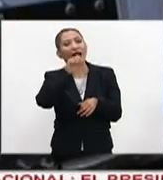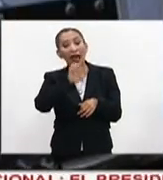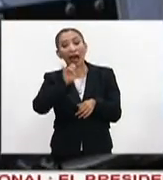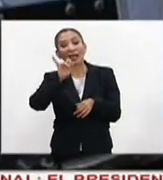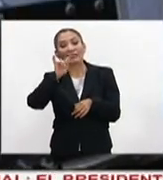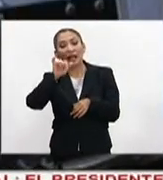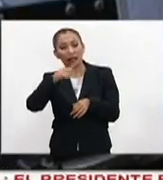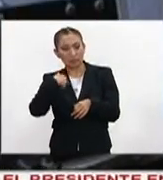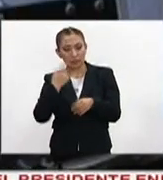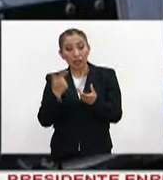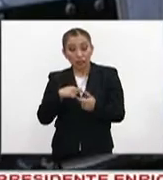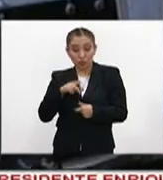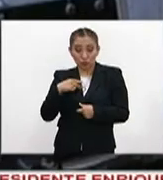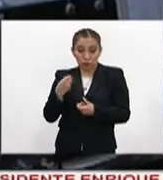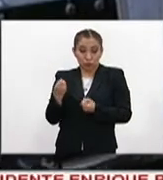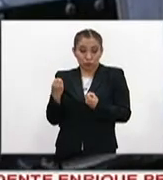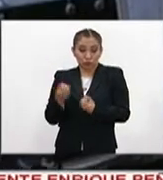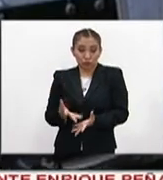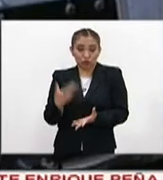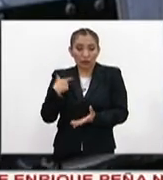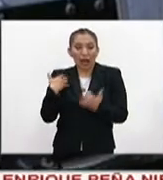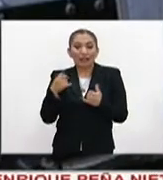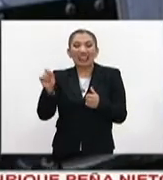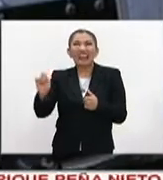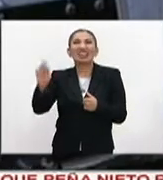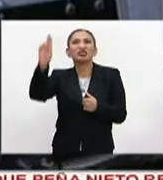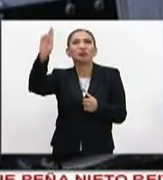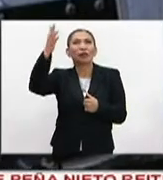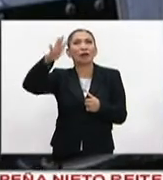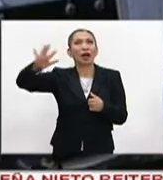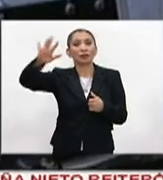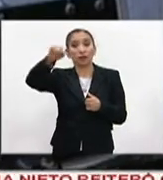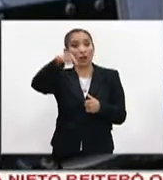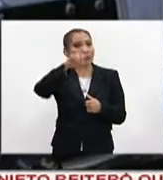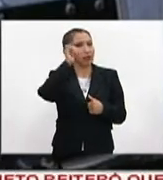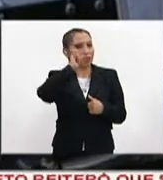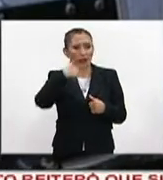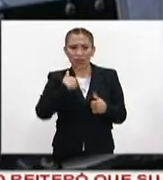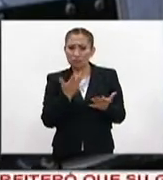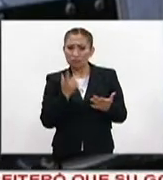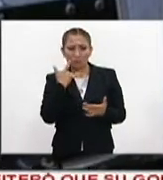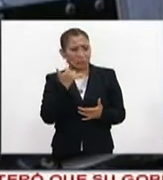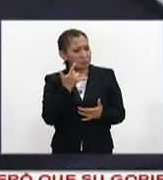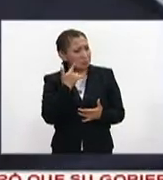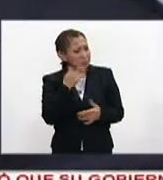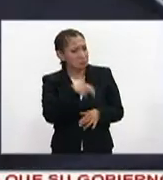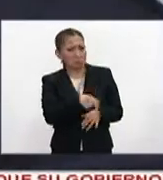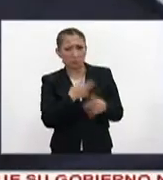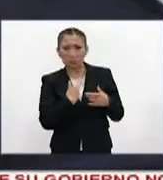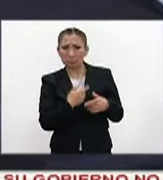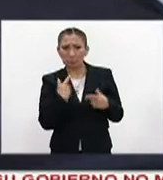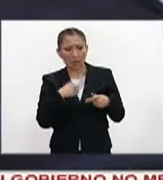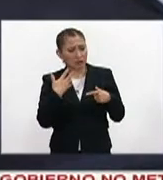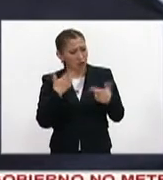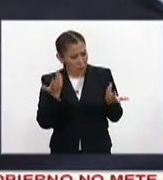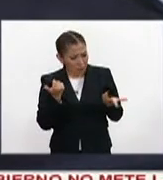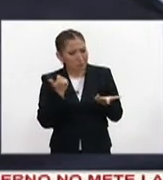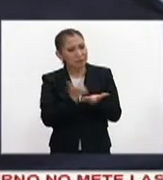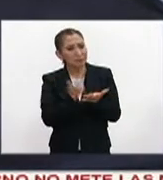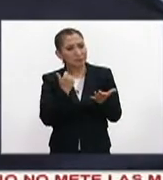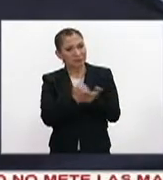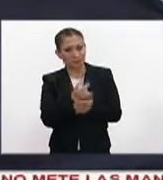y sus propias contribuciones al entendimiento del universo. Y siempre fue una persona muy accesible, siempre fue una persona que daba charlas, incluso